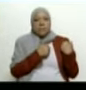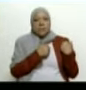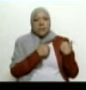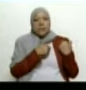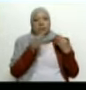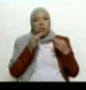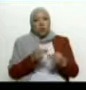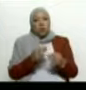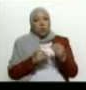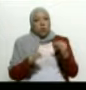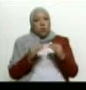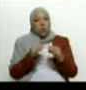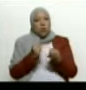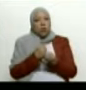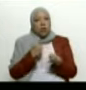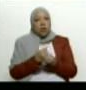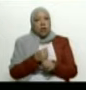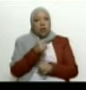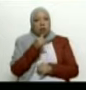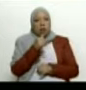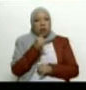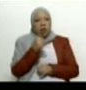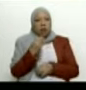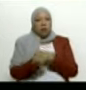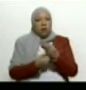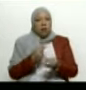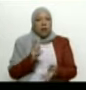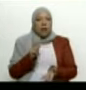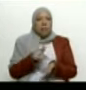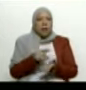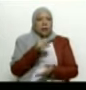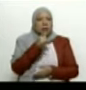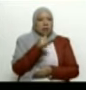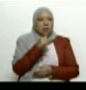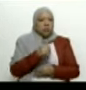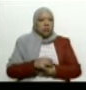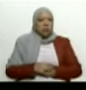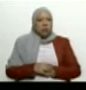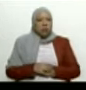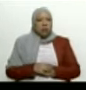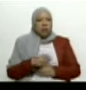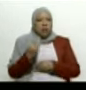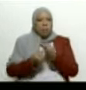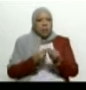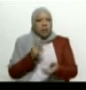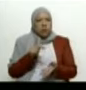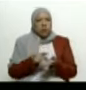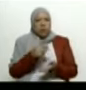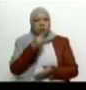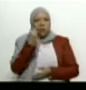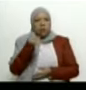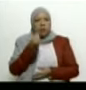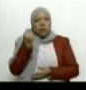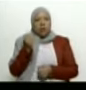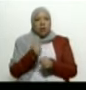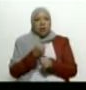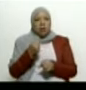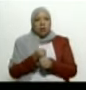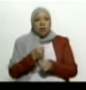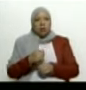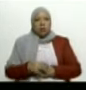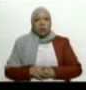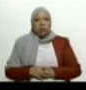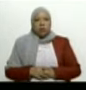se conversó sobre cómo el imperialismo mantiene distintas facetas y a través de la organización u organizaciones